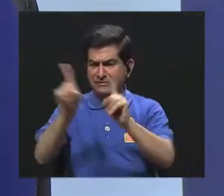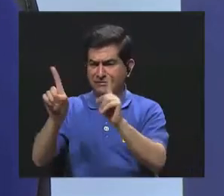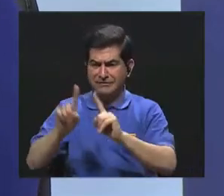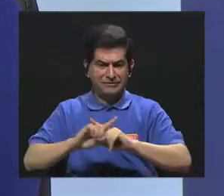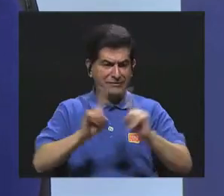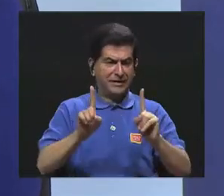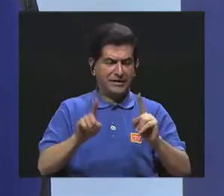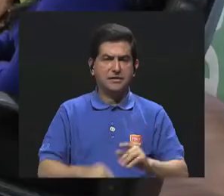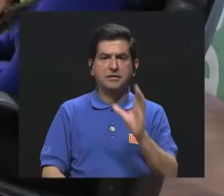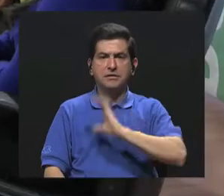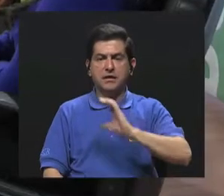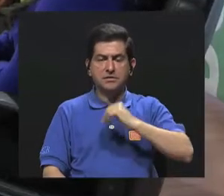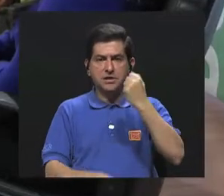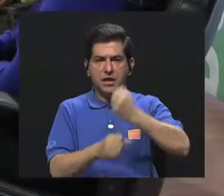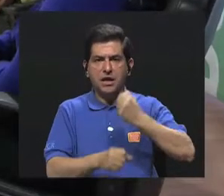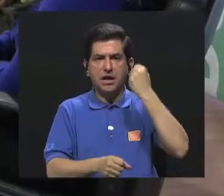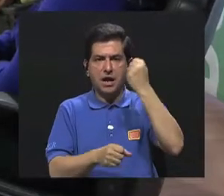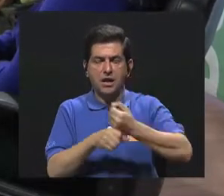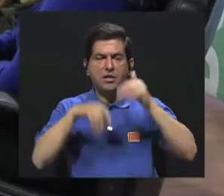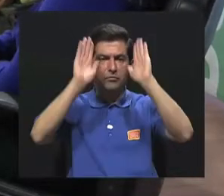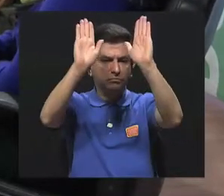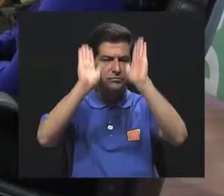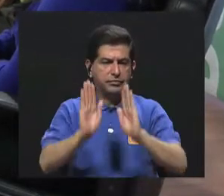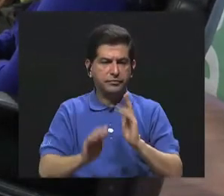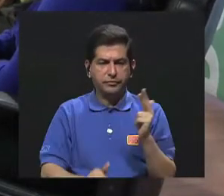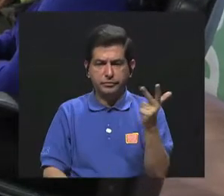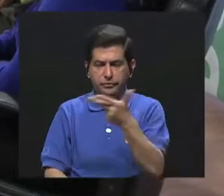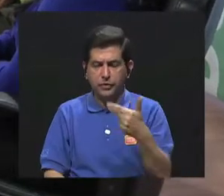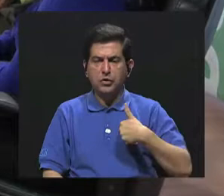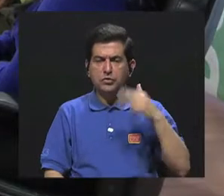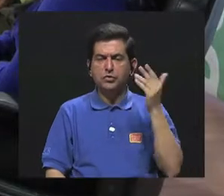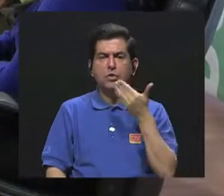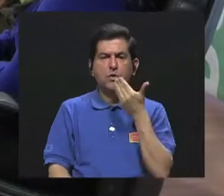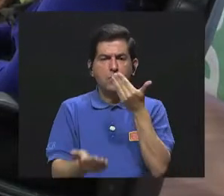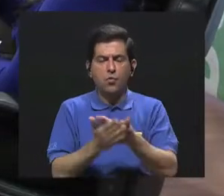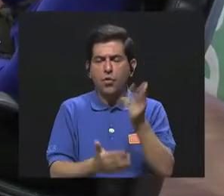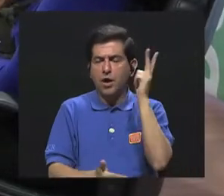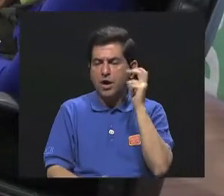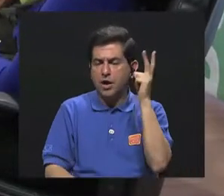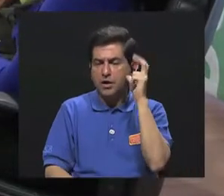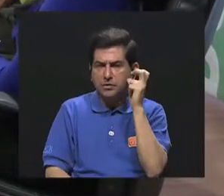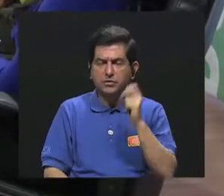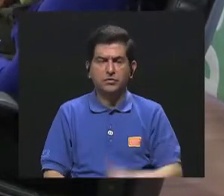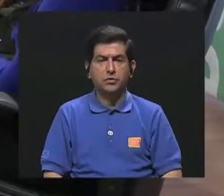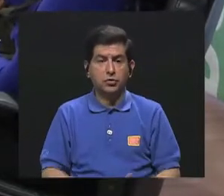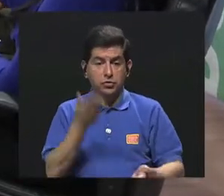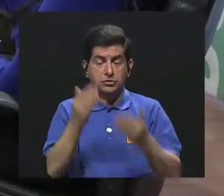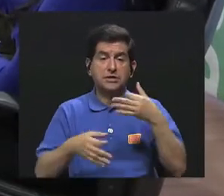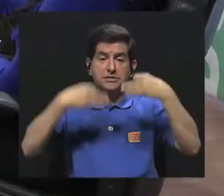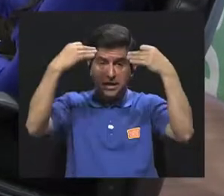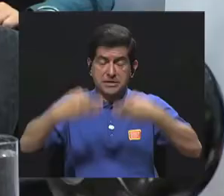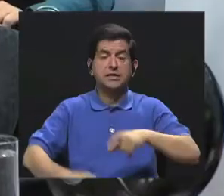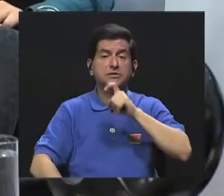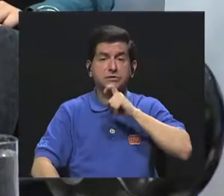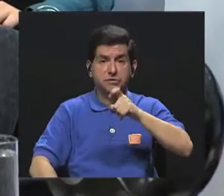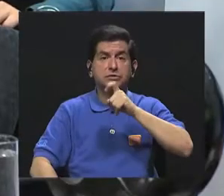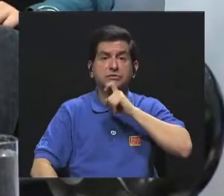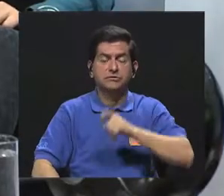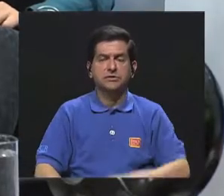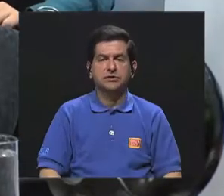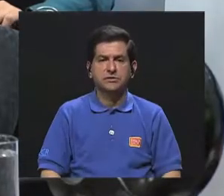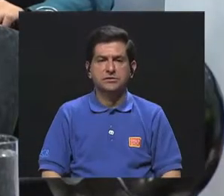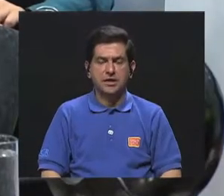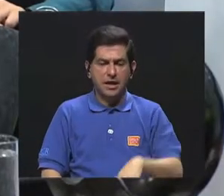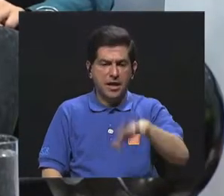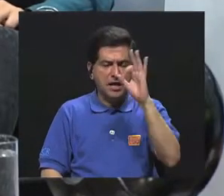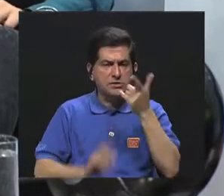otro y que tenían una calidad sí. de producción maravillosa, que escuché muy sí. buenos comentarios, o sea que creo que ha de haber sido una decisión muy difícil